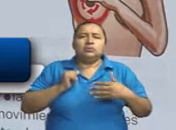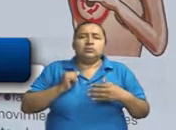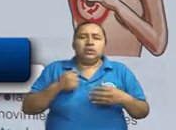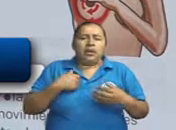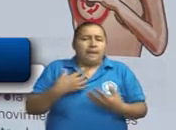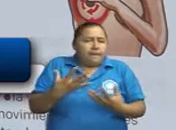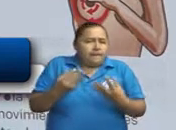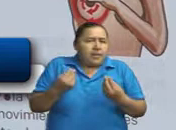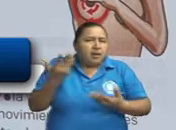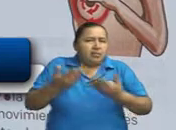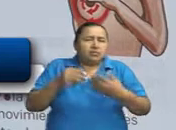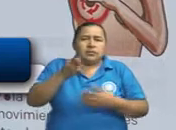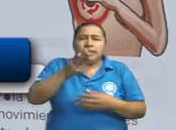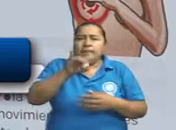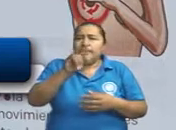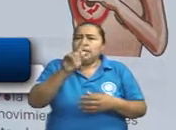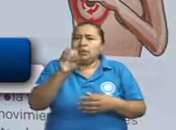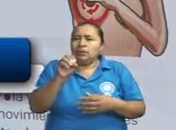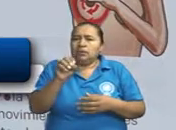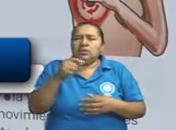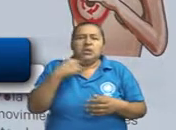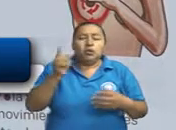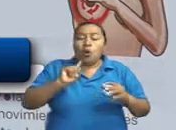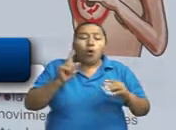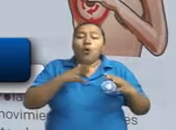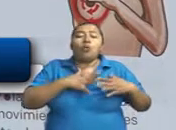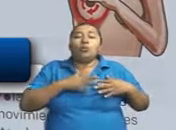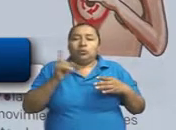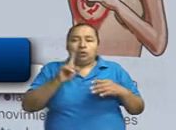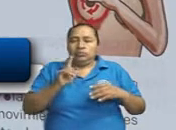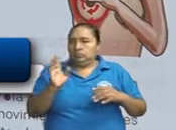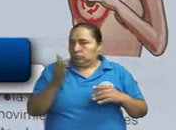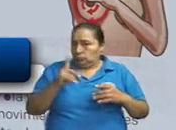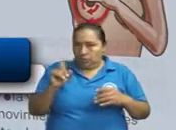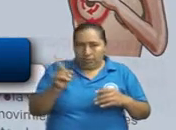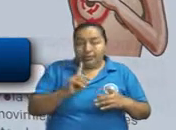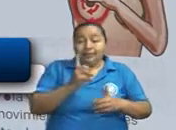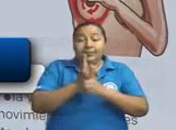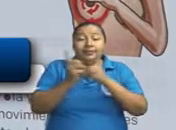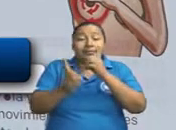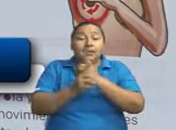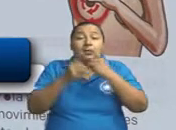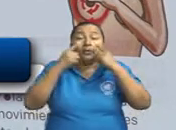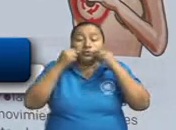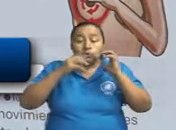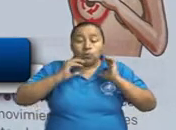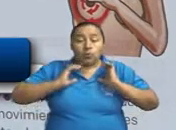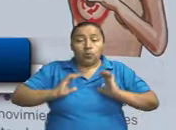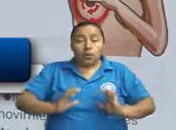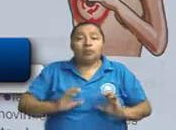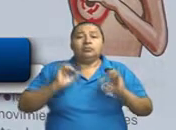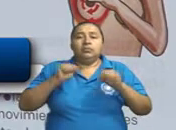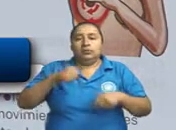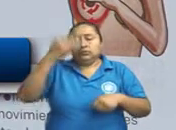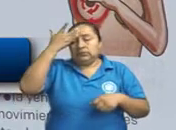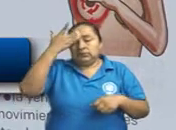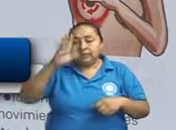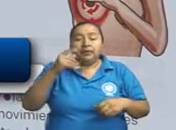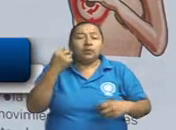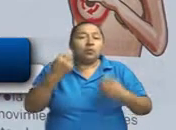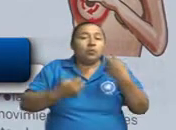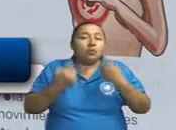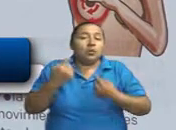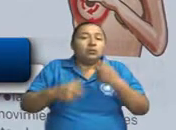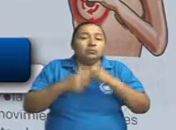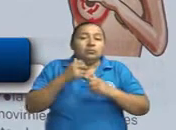mito. Sí. Eso es un mito, de no tocarse, de no explorarse, sino de debe conocer su cuerpo para poder detectar alguna anomalía. Ahí